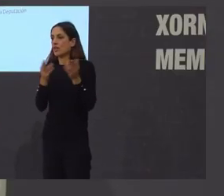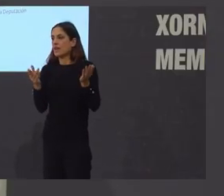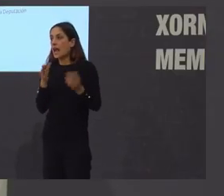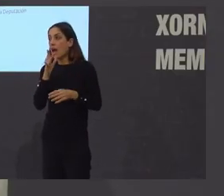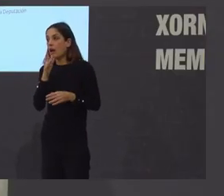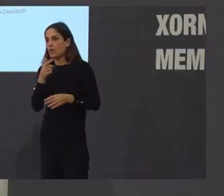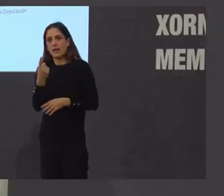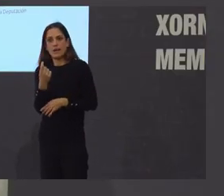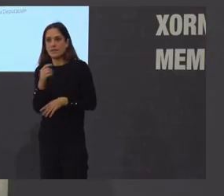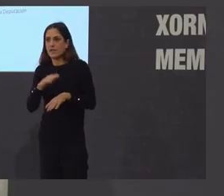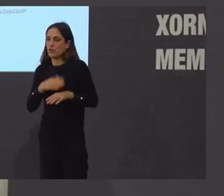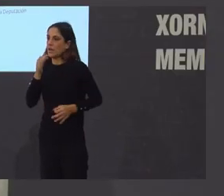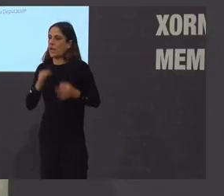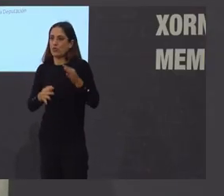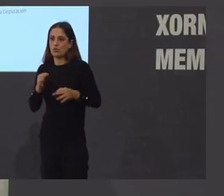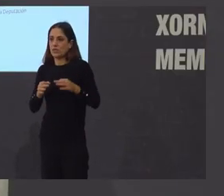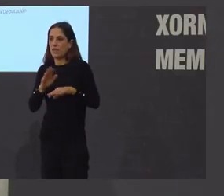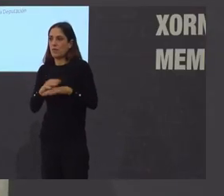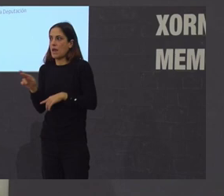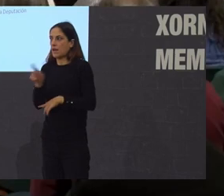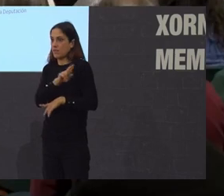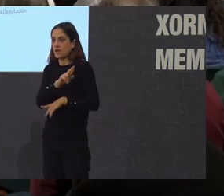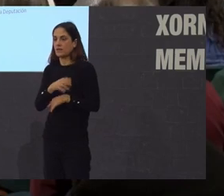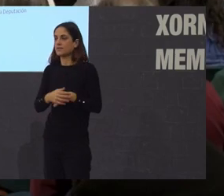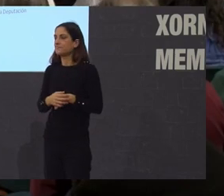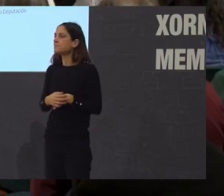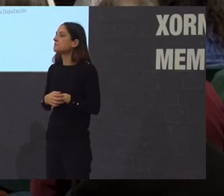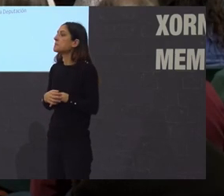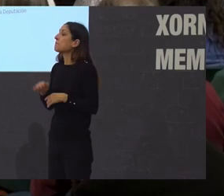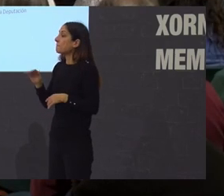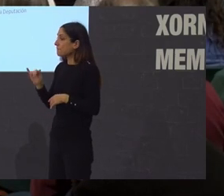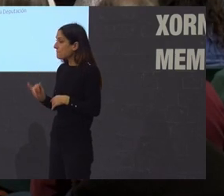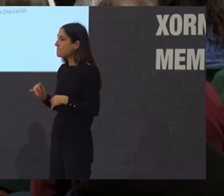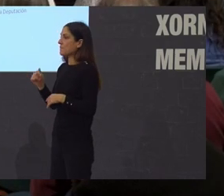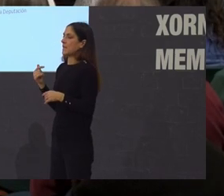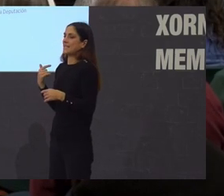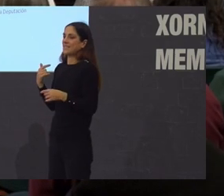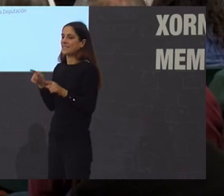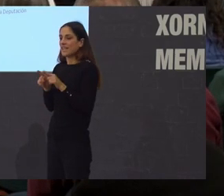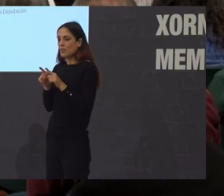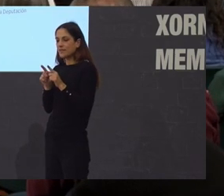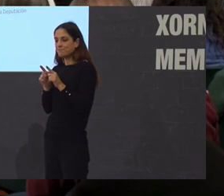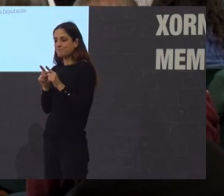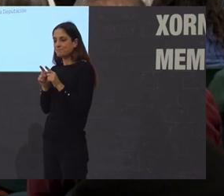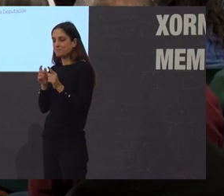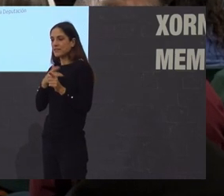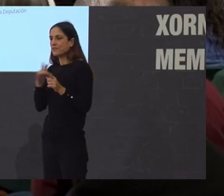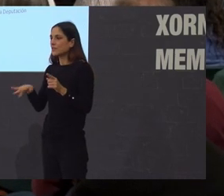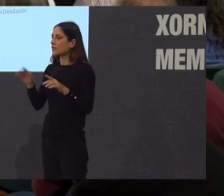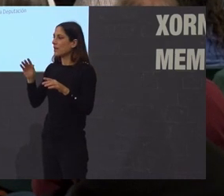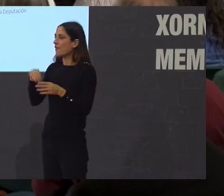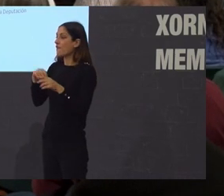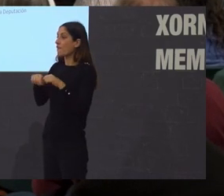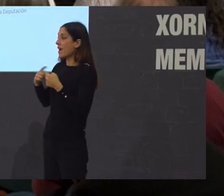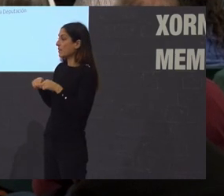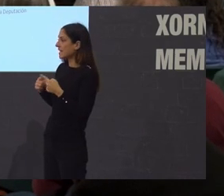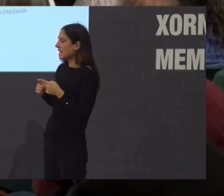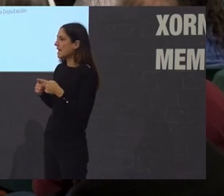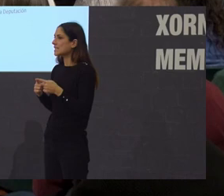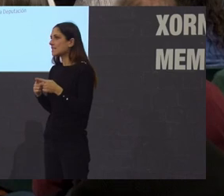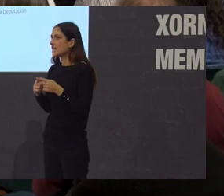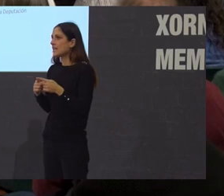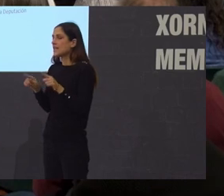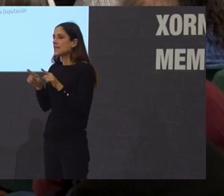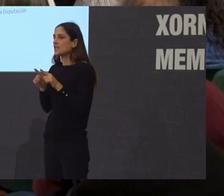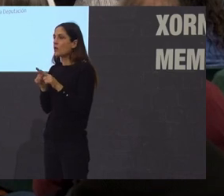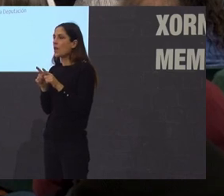Para esta xustiza e para esta reparación. Sí, a filantropía en estas familias viene... está entendida de outra maneira. Como la